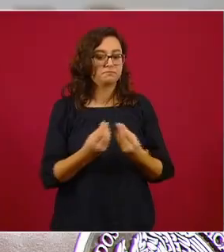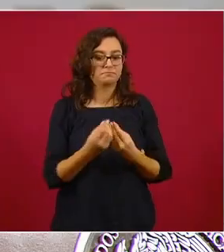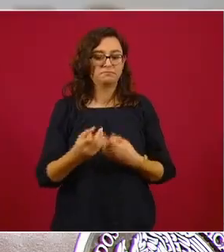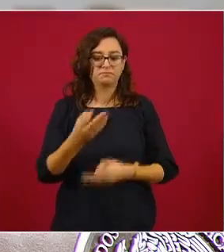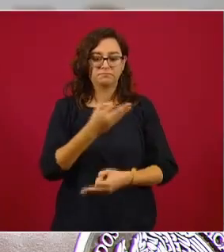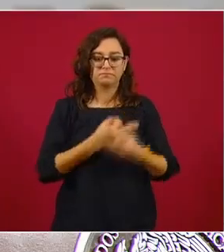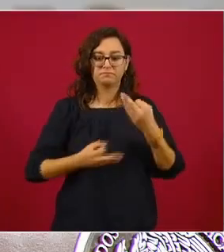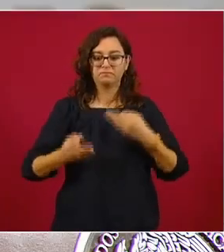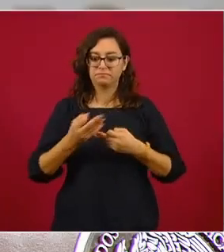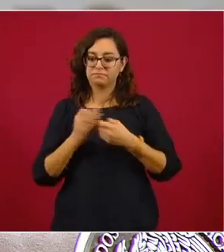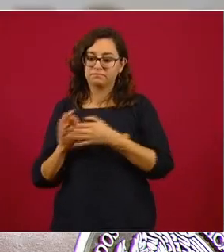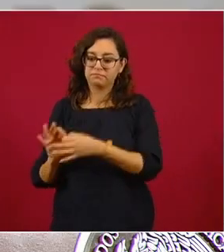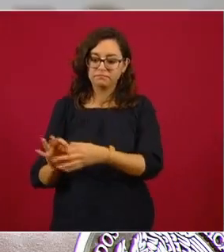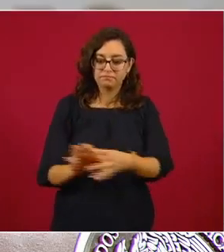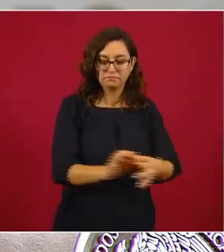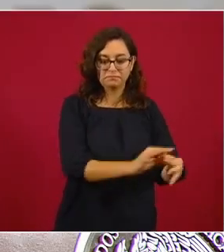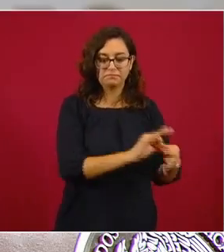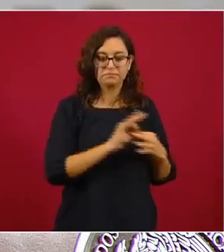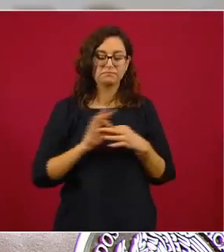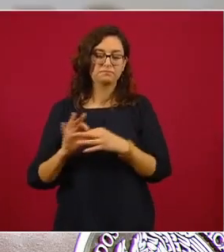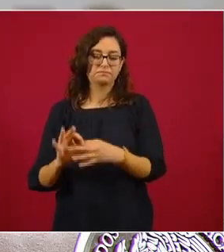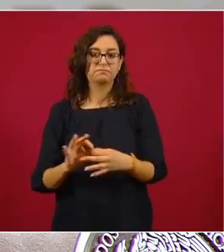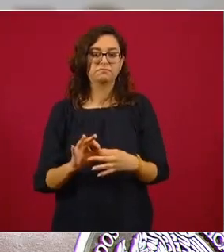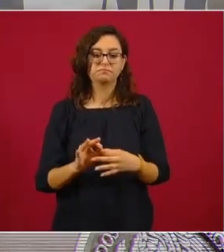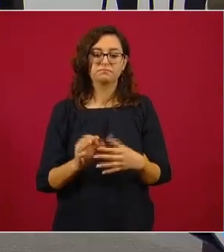todo el sector salud,